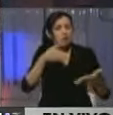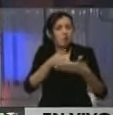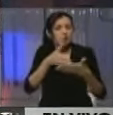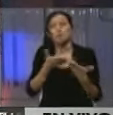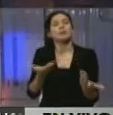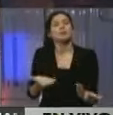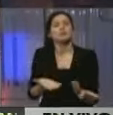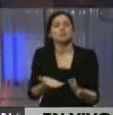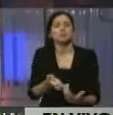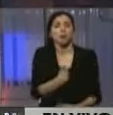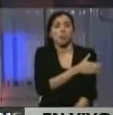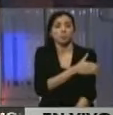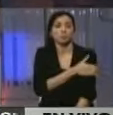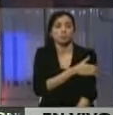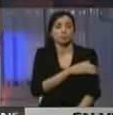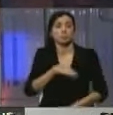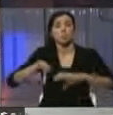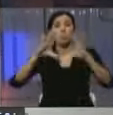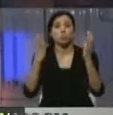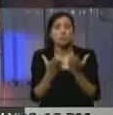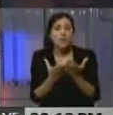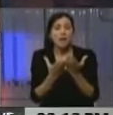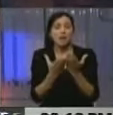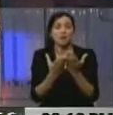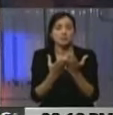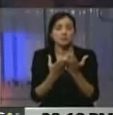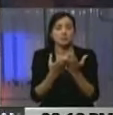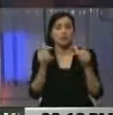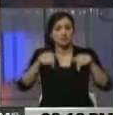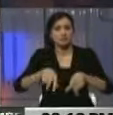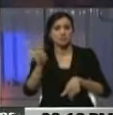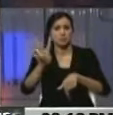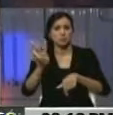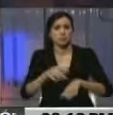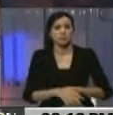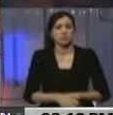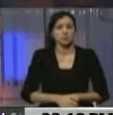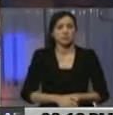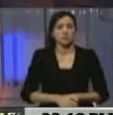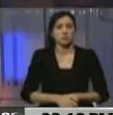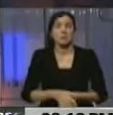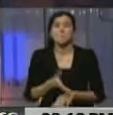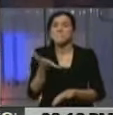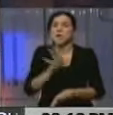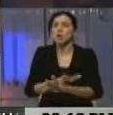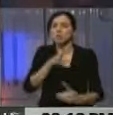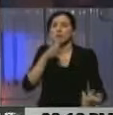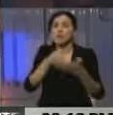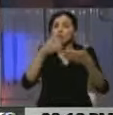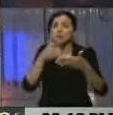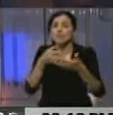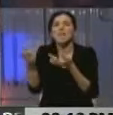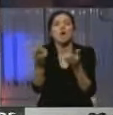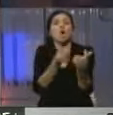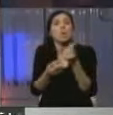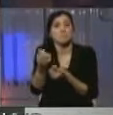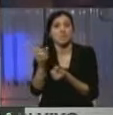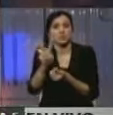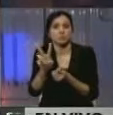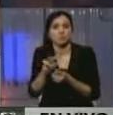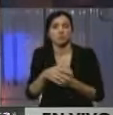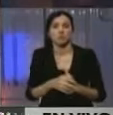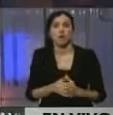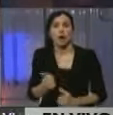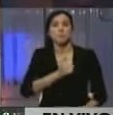derecha y esta oligarquía mundial y de sus aliados, la burguesía parasitaria, es en el frente económico. Claro, aprovechando